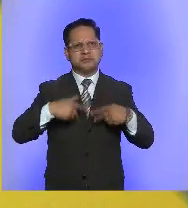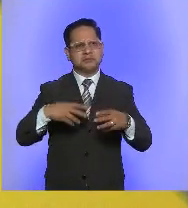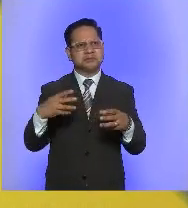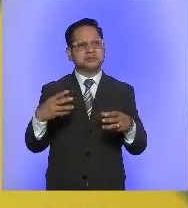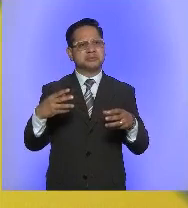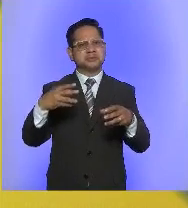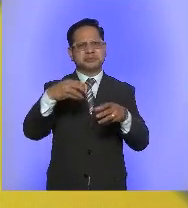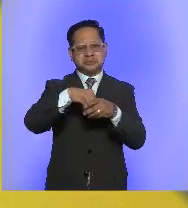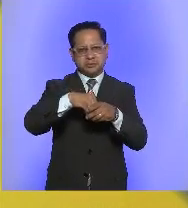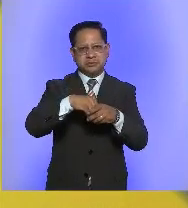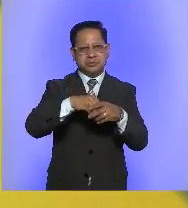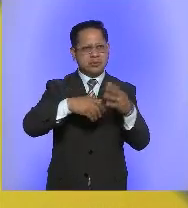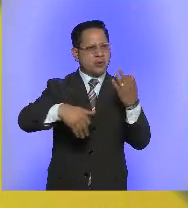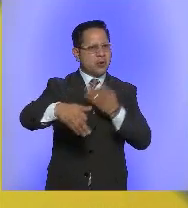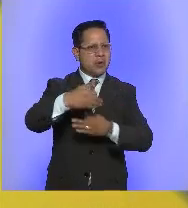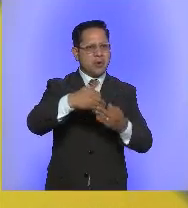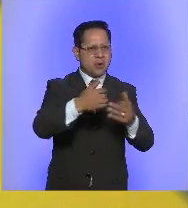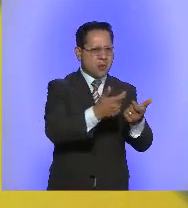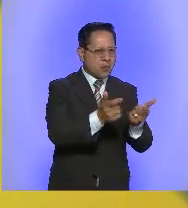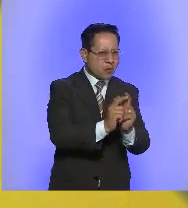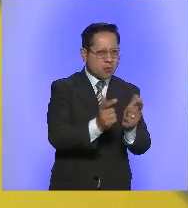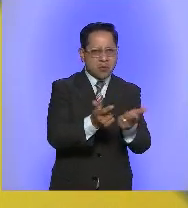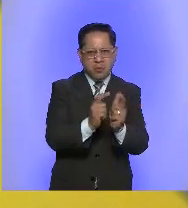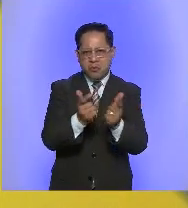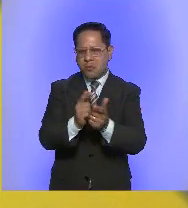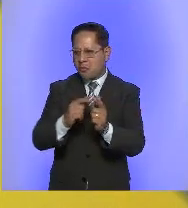minoritarios para que puedan tener una real